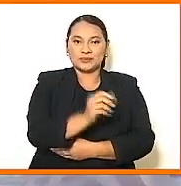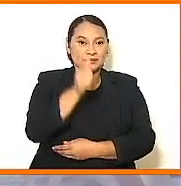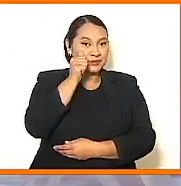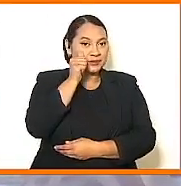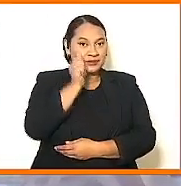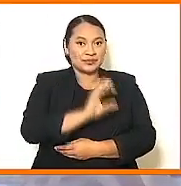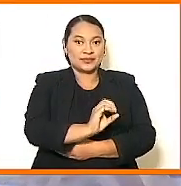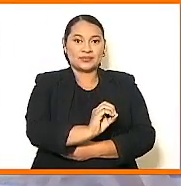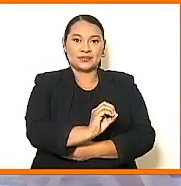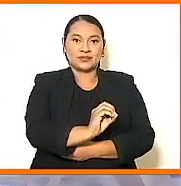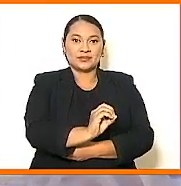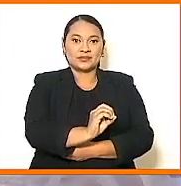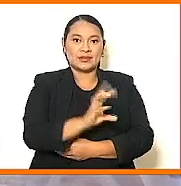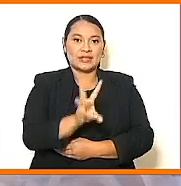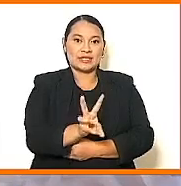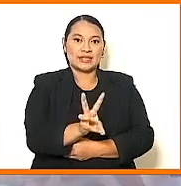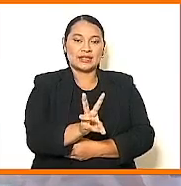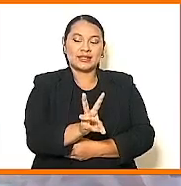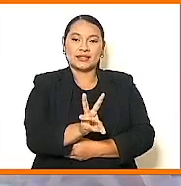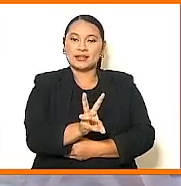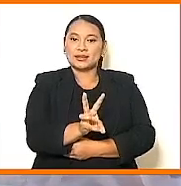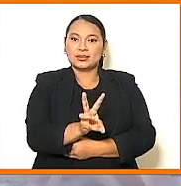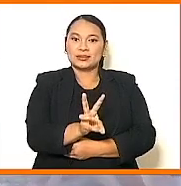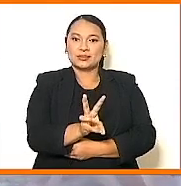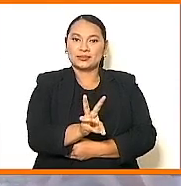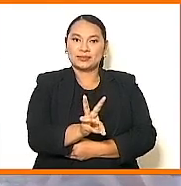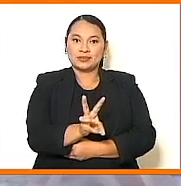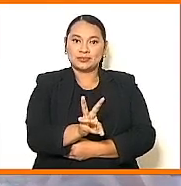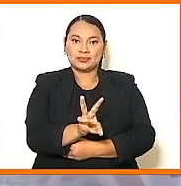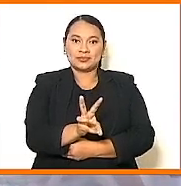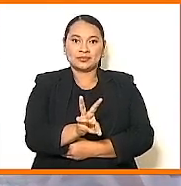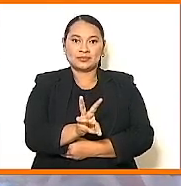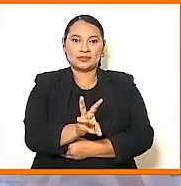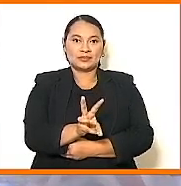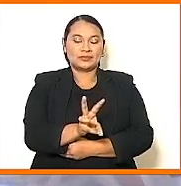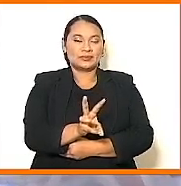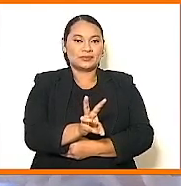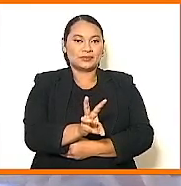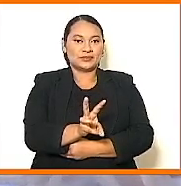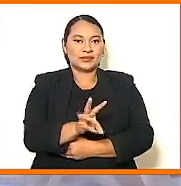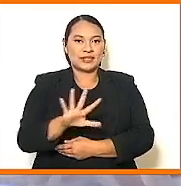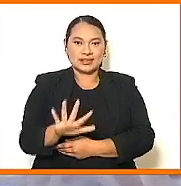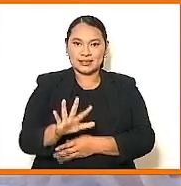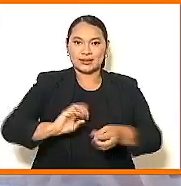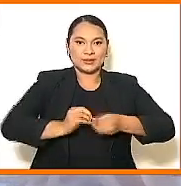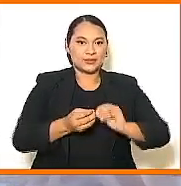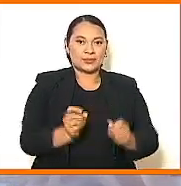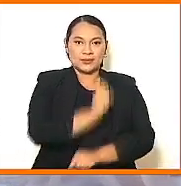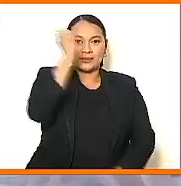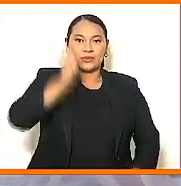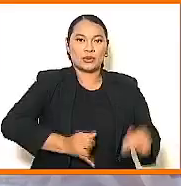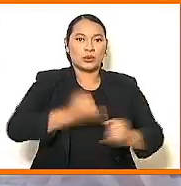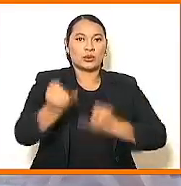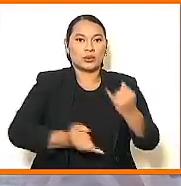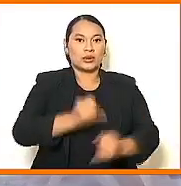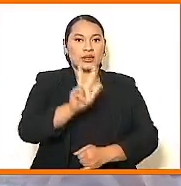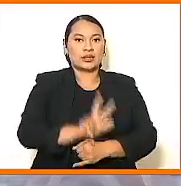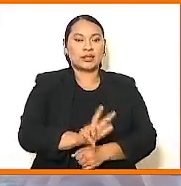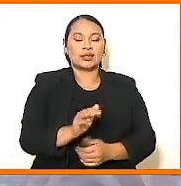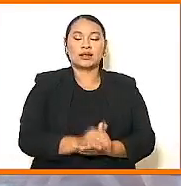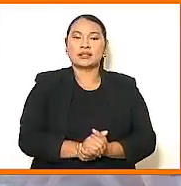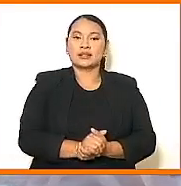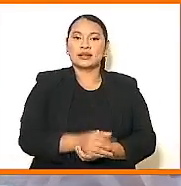atento, el 6, tercer y decisivo dígito, el 5, número favorecido para Juga 3 es